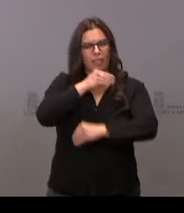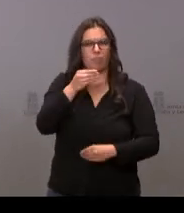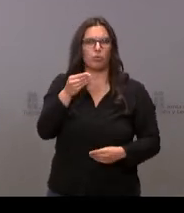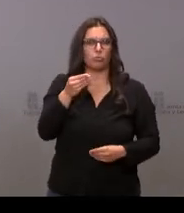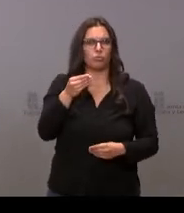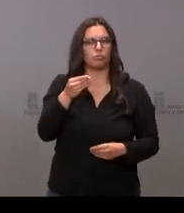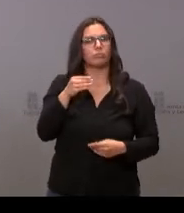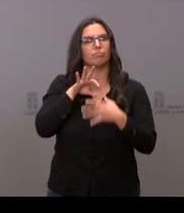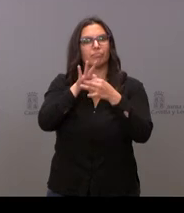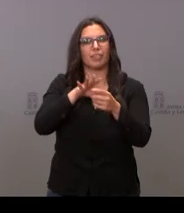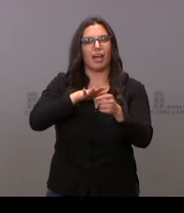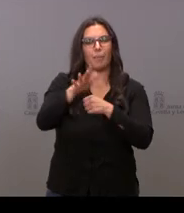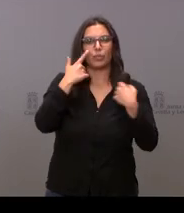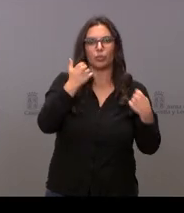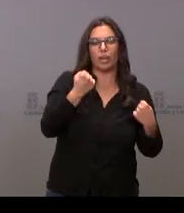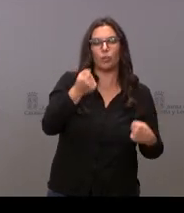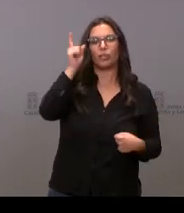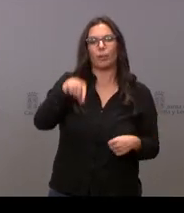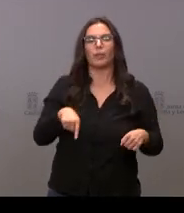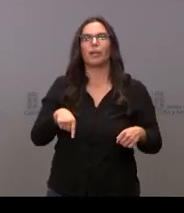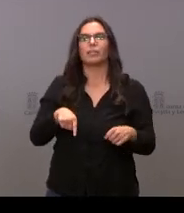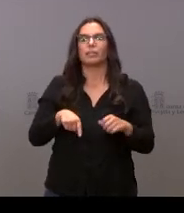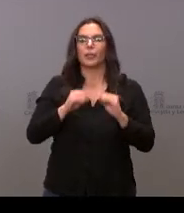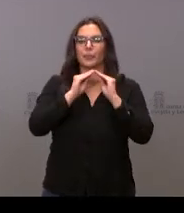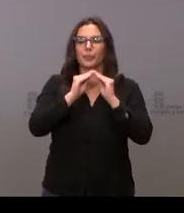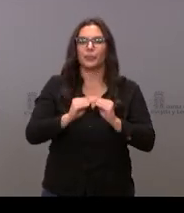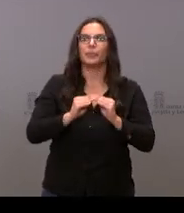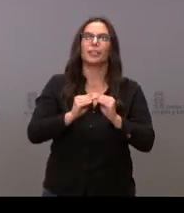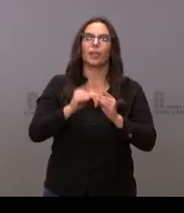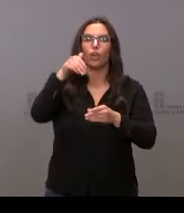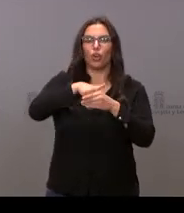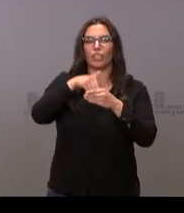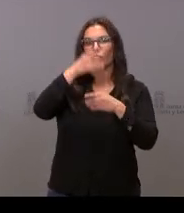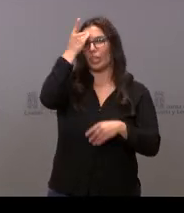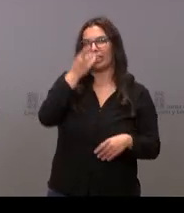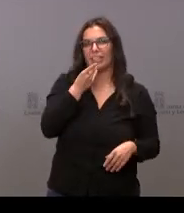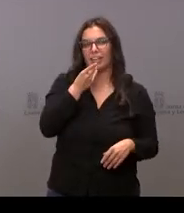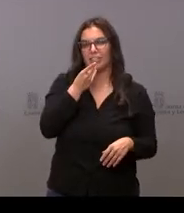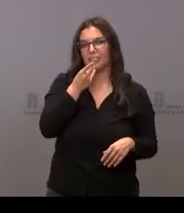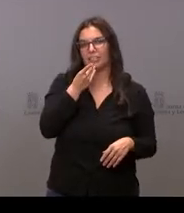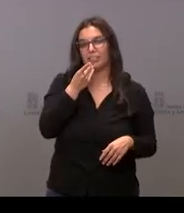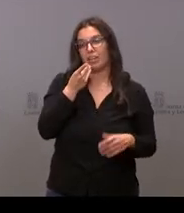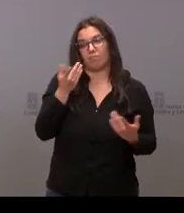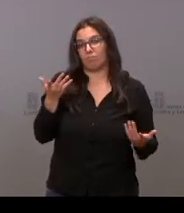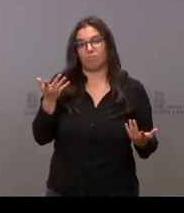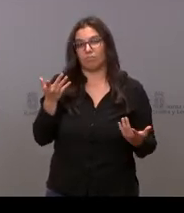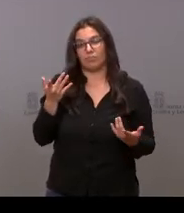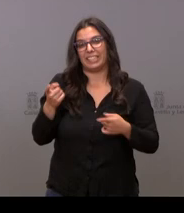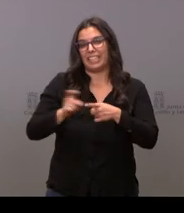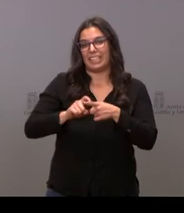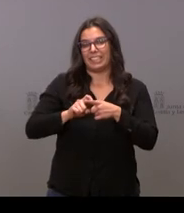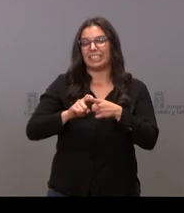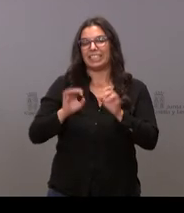a la salud y en torno al desarrollo de contenidos digitales que tienen desde luego un carácter